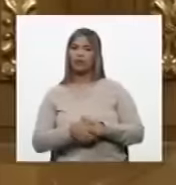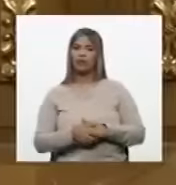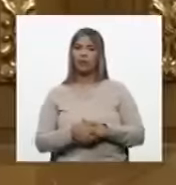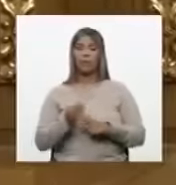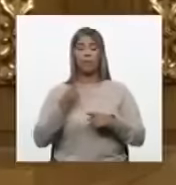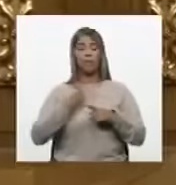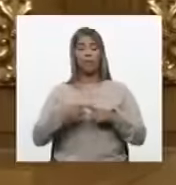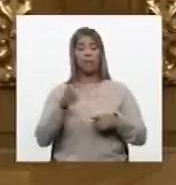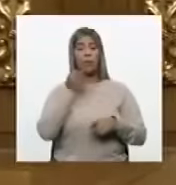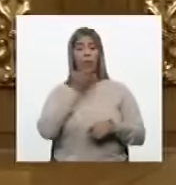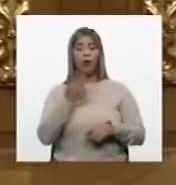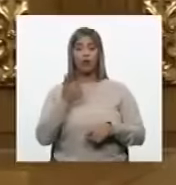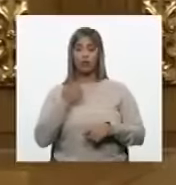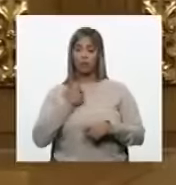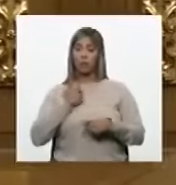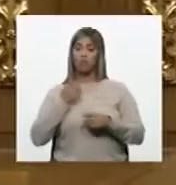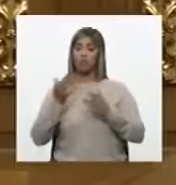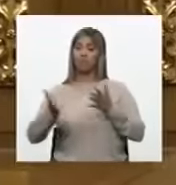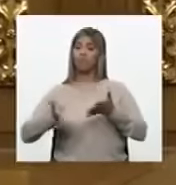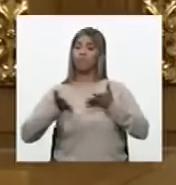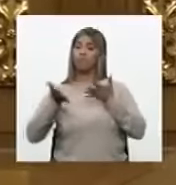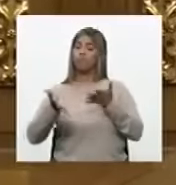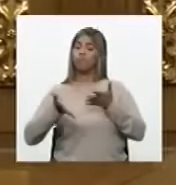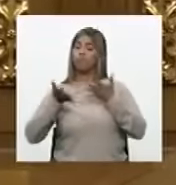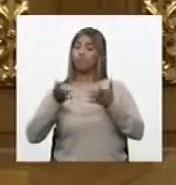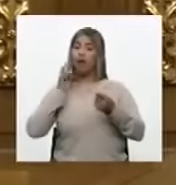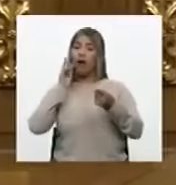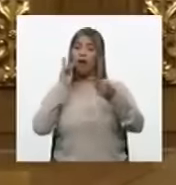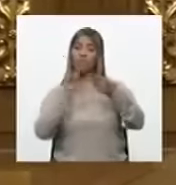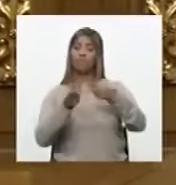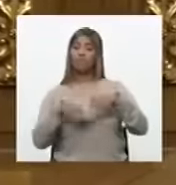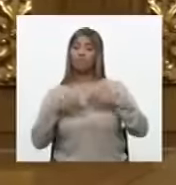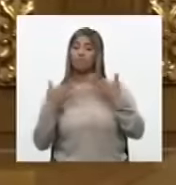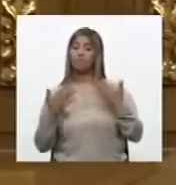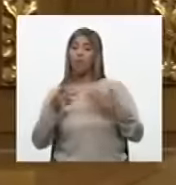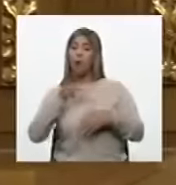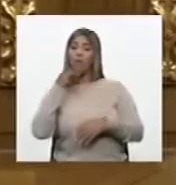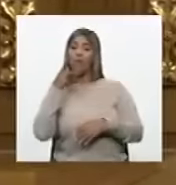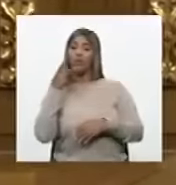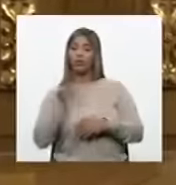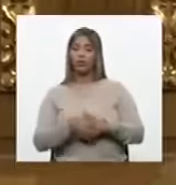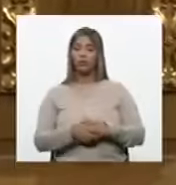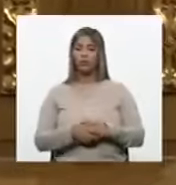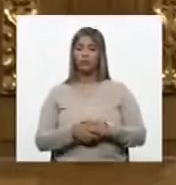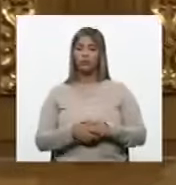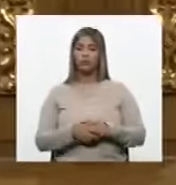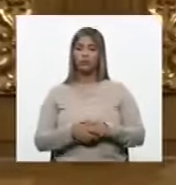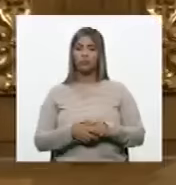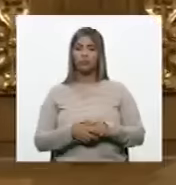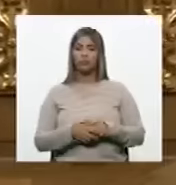Pero bueno, aquí vamos a dar algunos argumentos desde el punto de vista político.